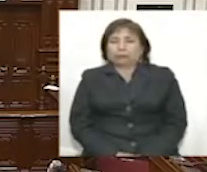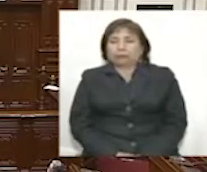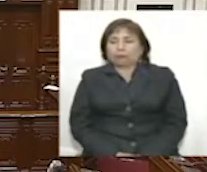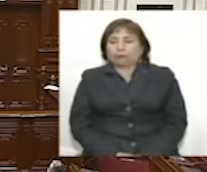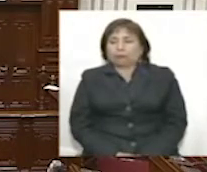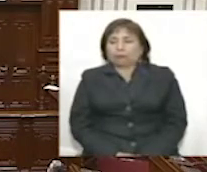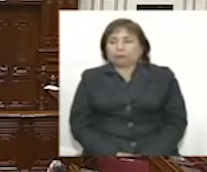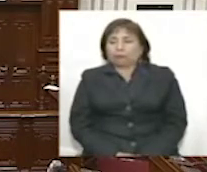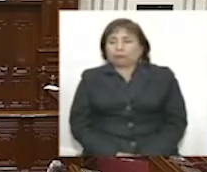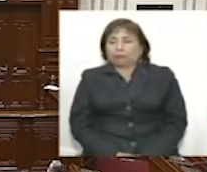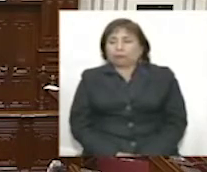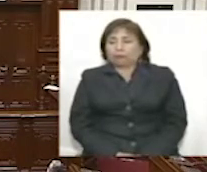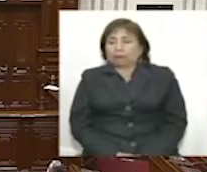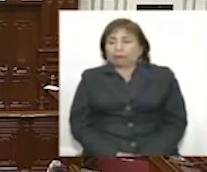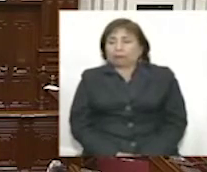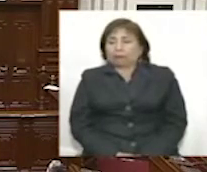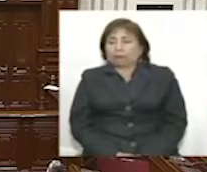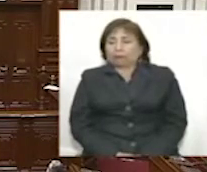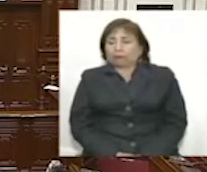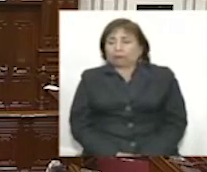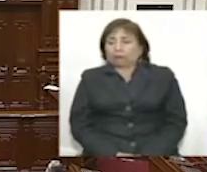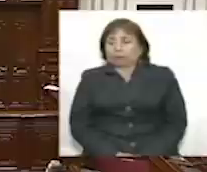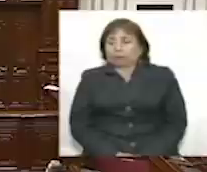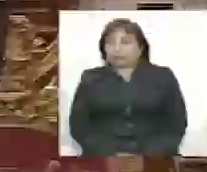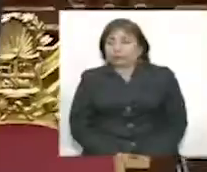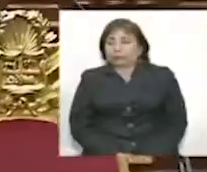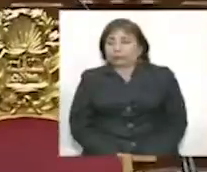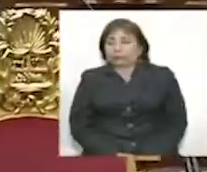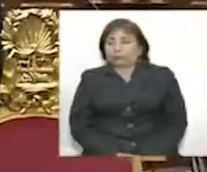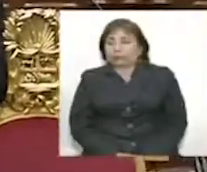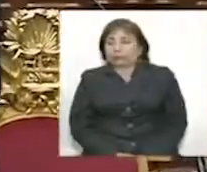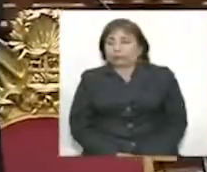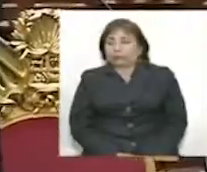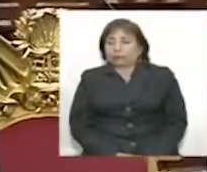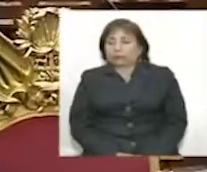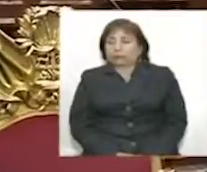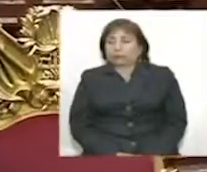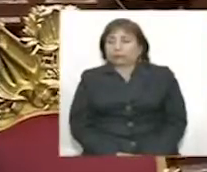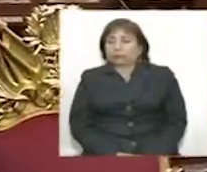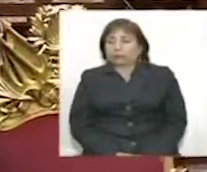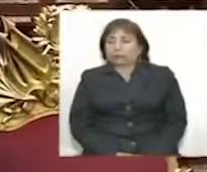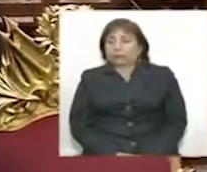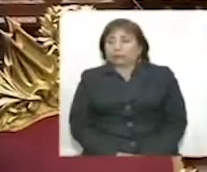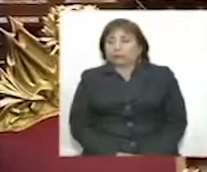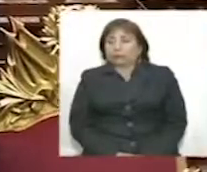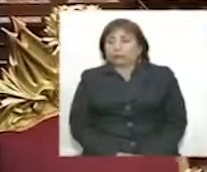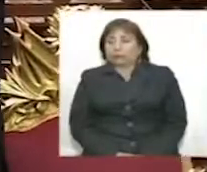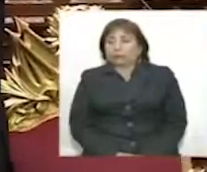Bueno, acto seguido se le va a imponer entonces la banda presidencial.